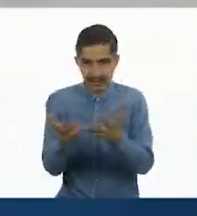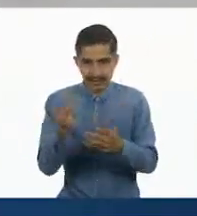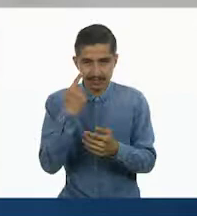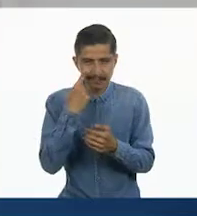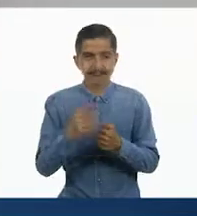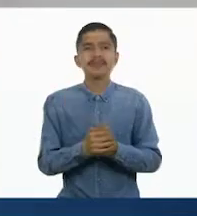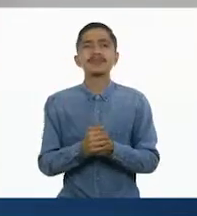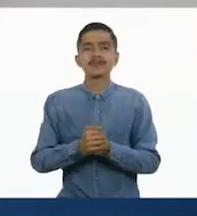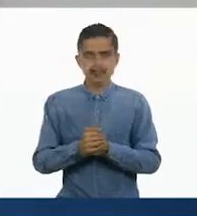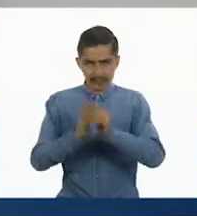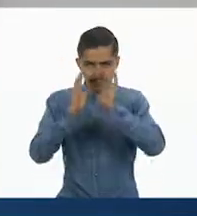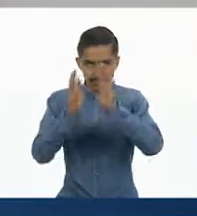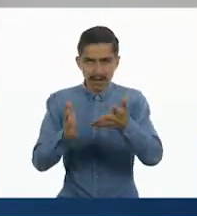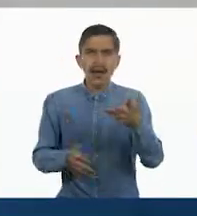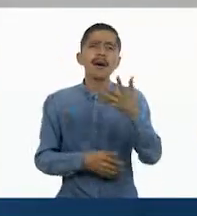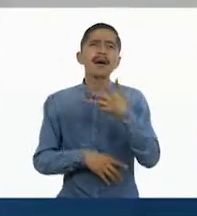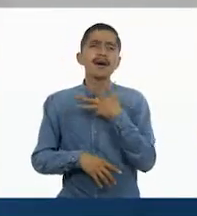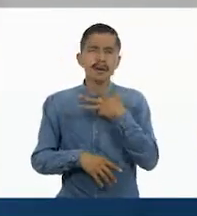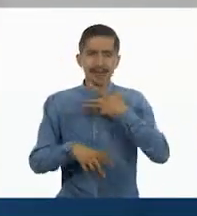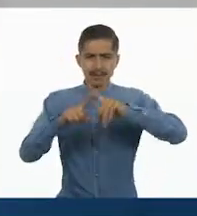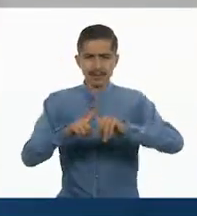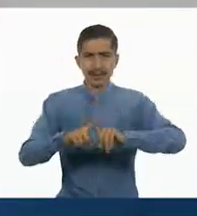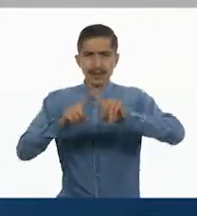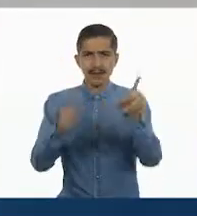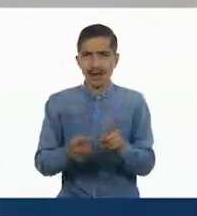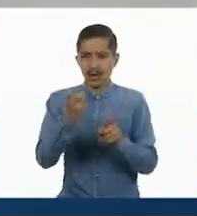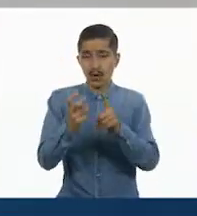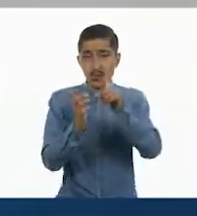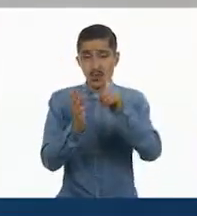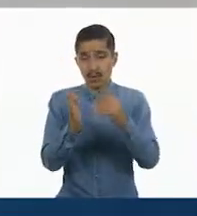Va. Tenemos ya aquí la diferencia, ¿no? De